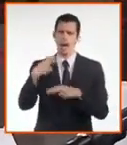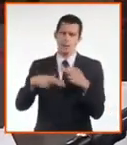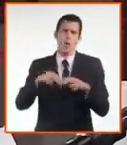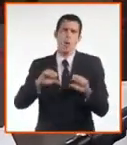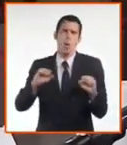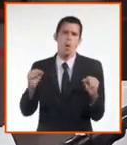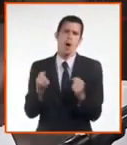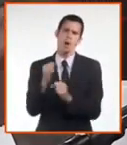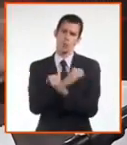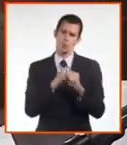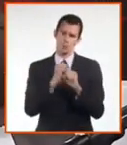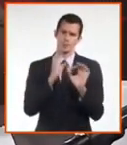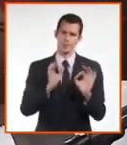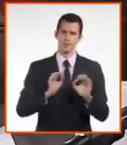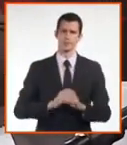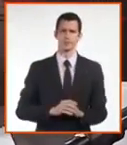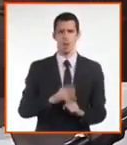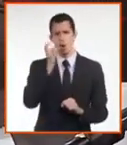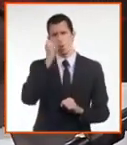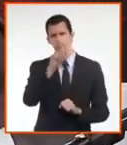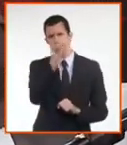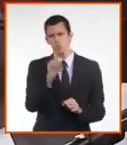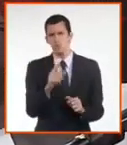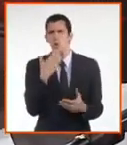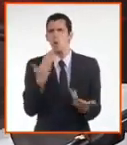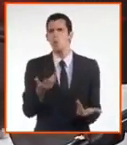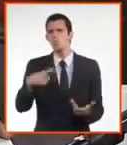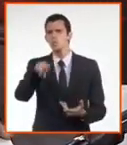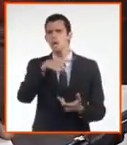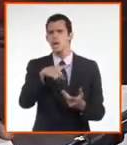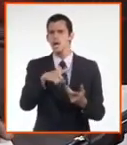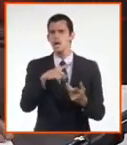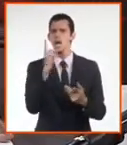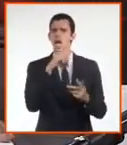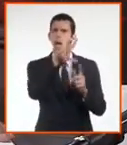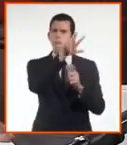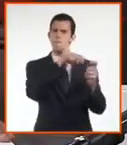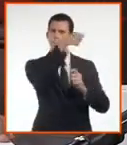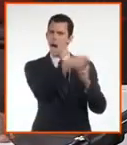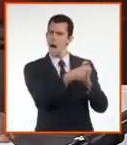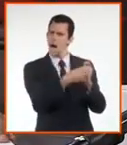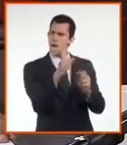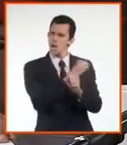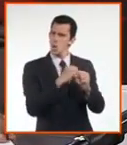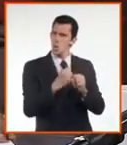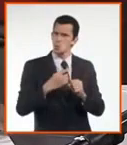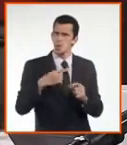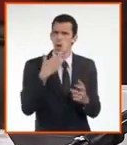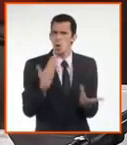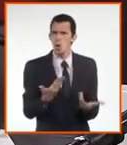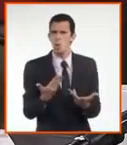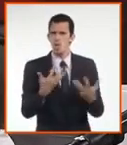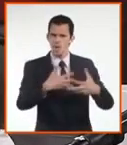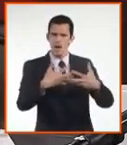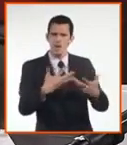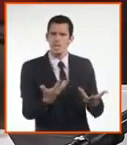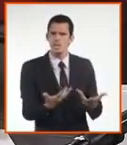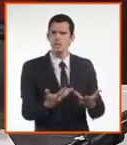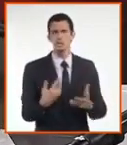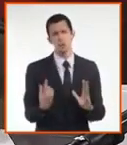y hemos estado un proceso de evaluación que continuamos de este proceso y que hoy